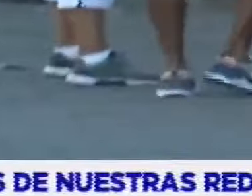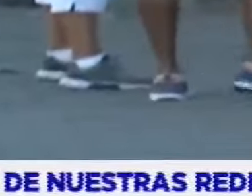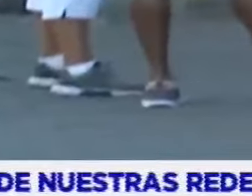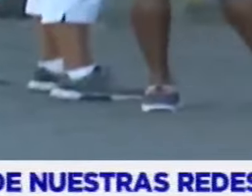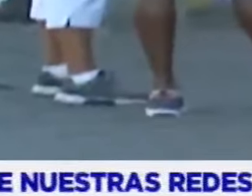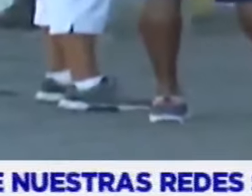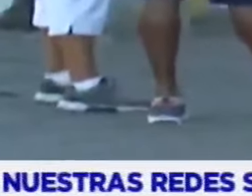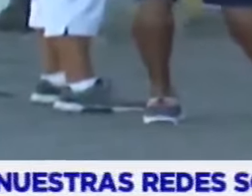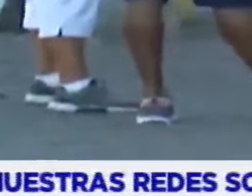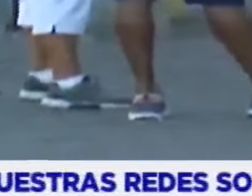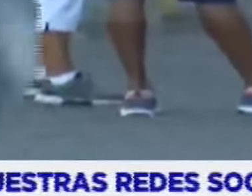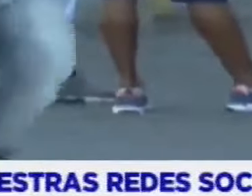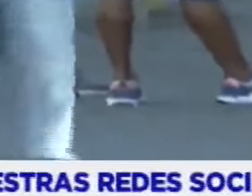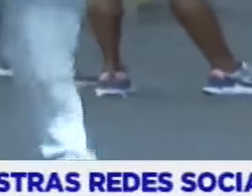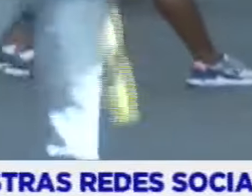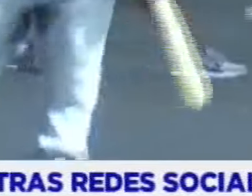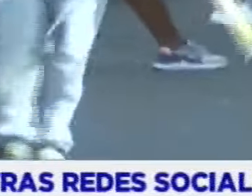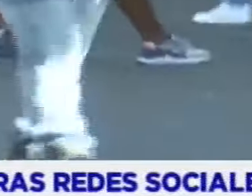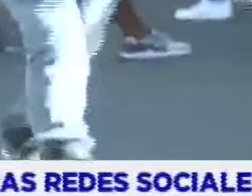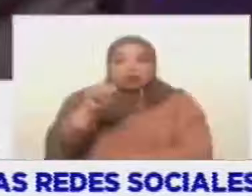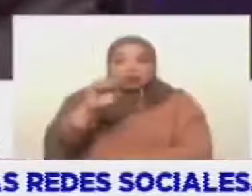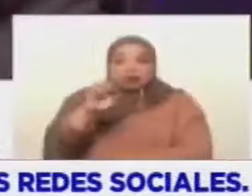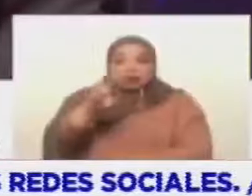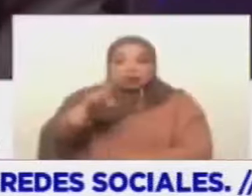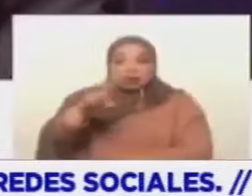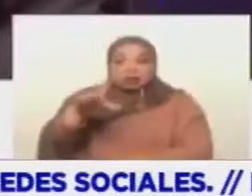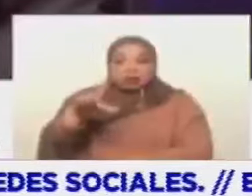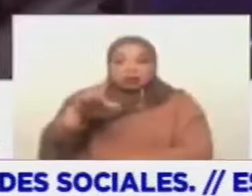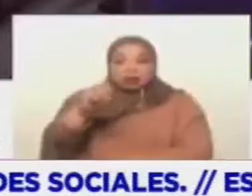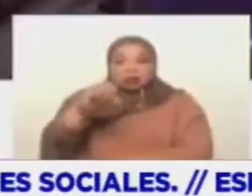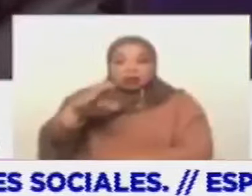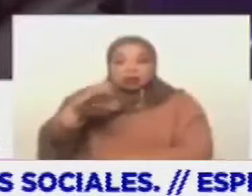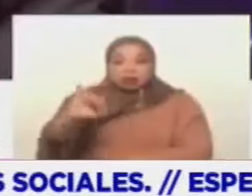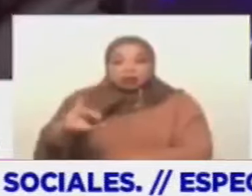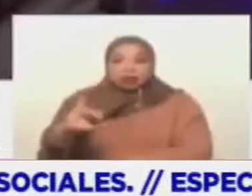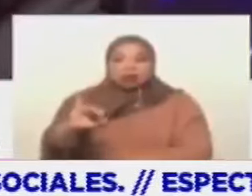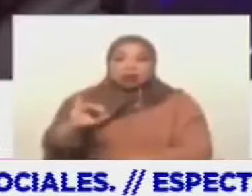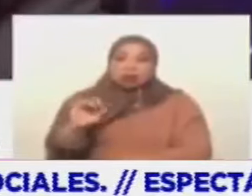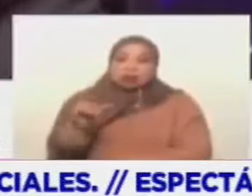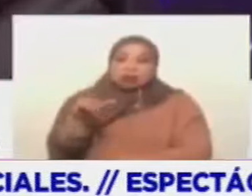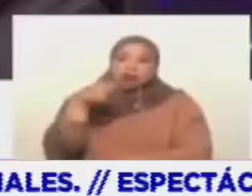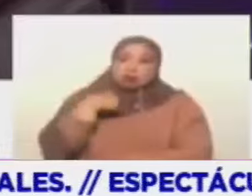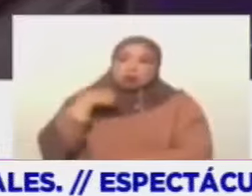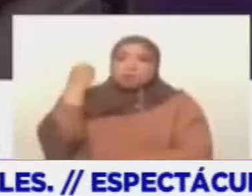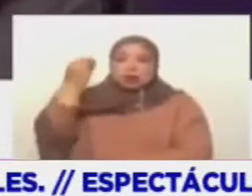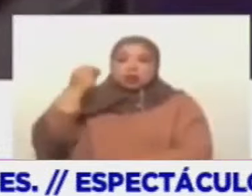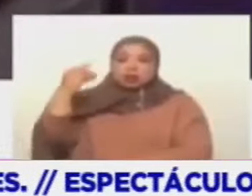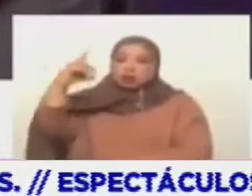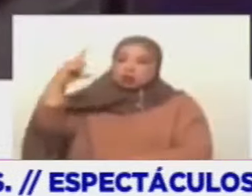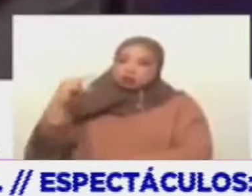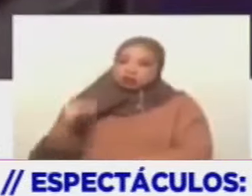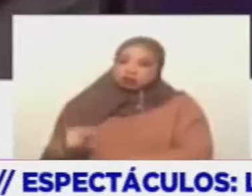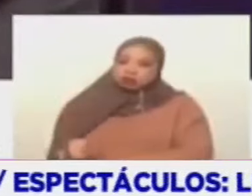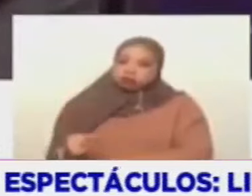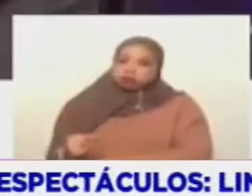democrática de la población. Finalmente, aseguraron que el Ejecutivo Nacional seguirá adelante consolidando su